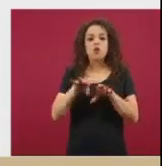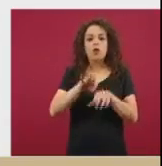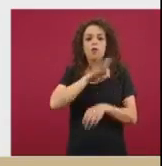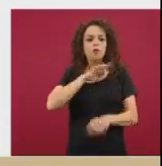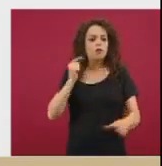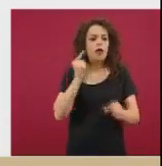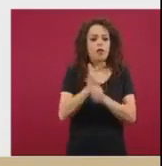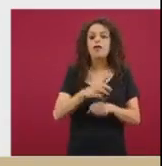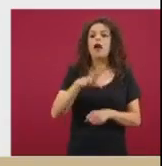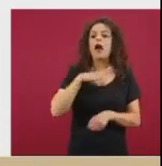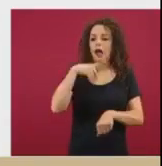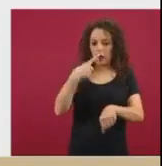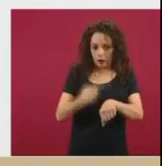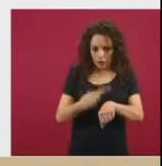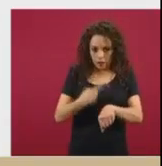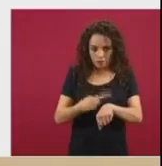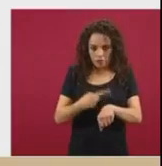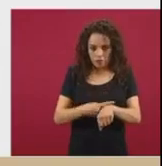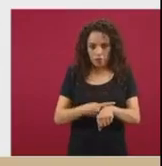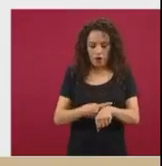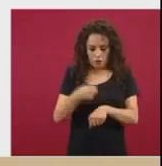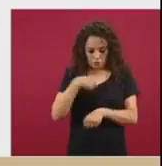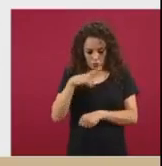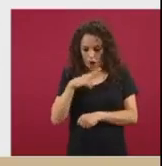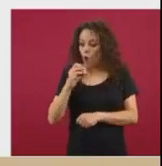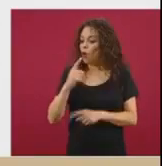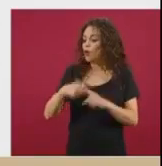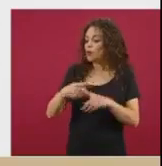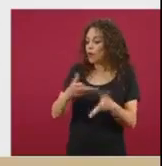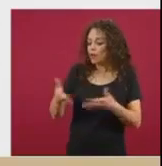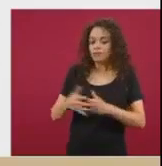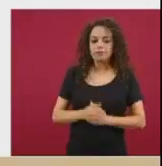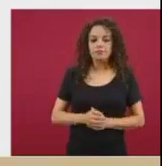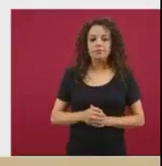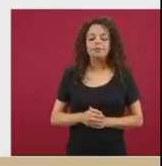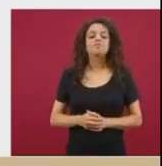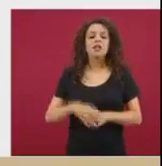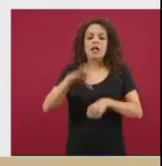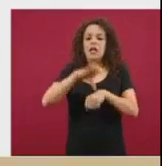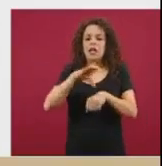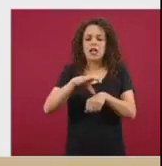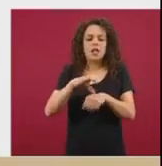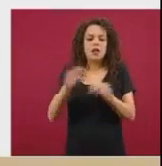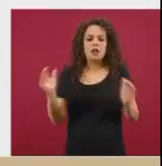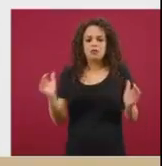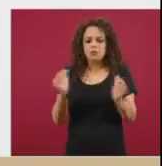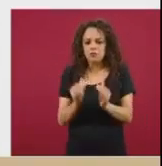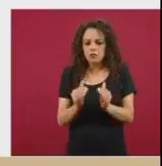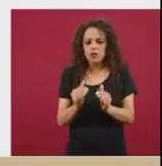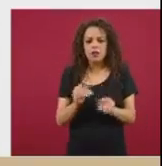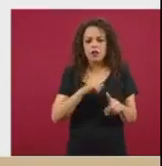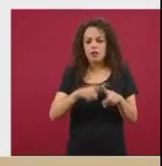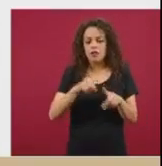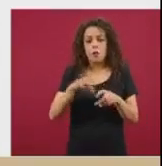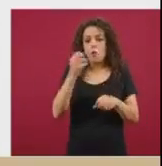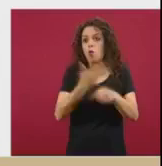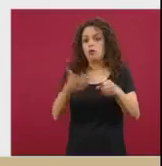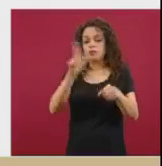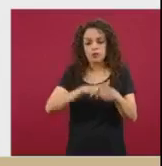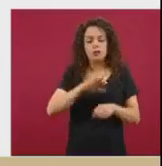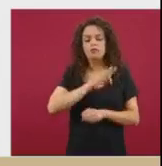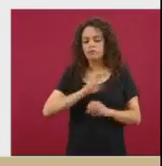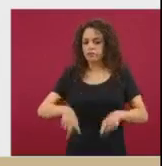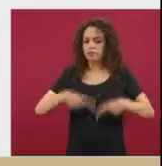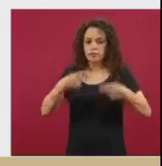en cualquier lugar de la República Mexicana, desde el centro de salud más chiquito hasta el hospital de tercer nivel de atención, se le otorga la atención